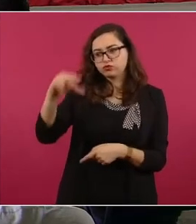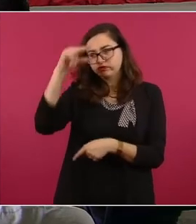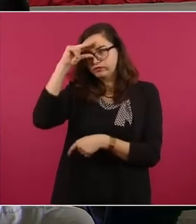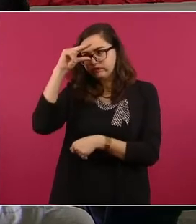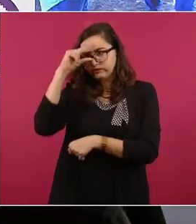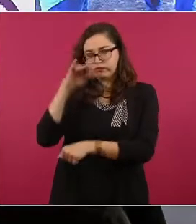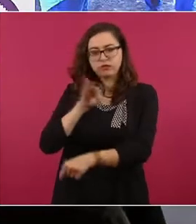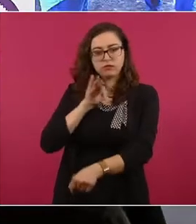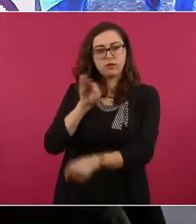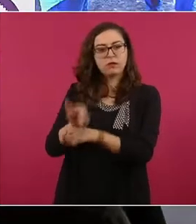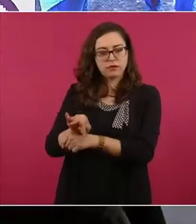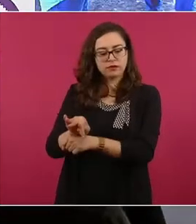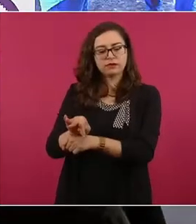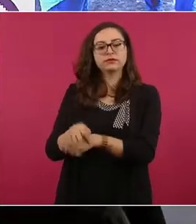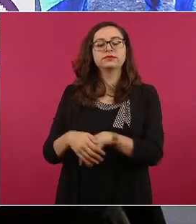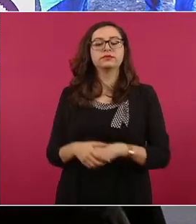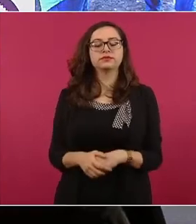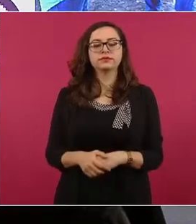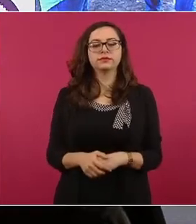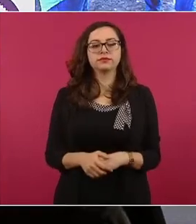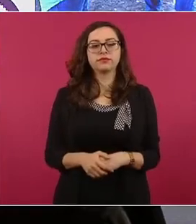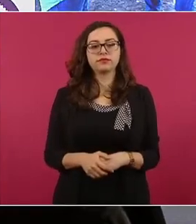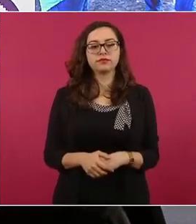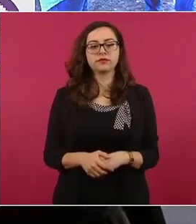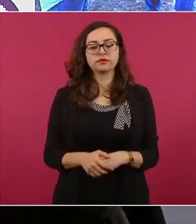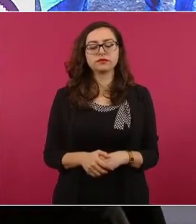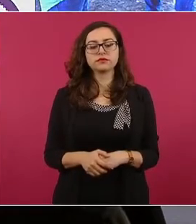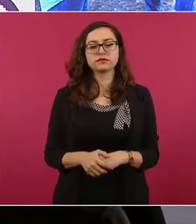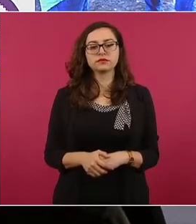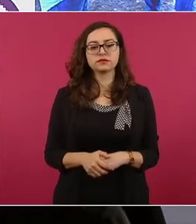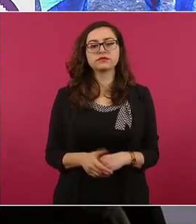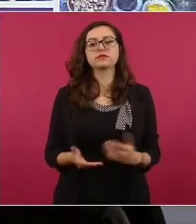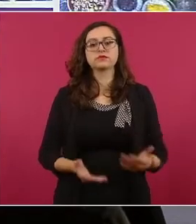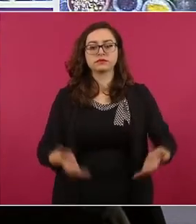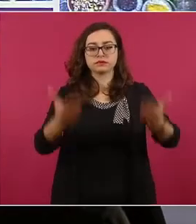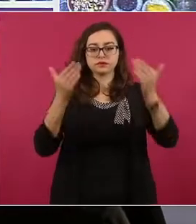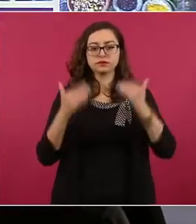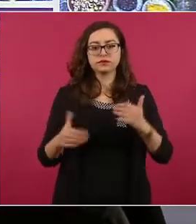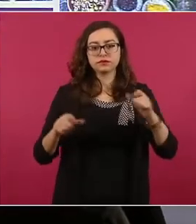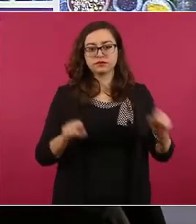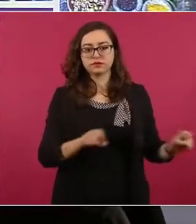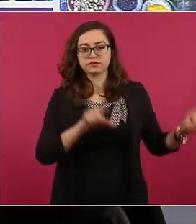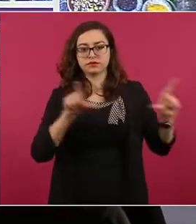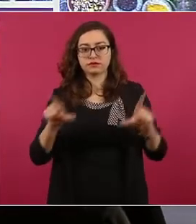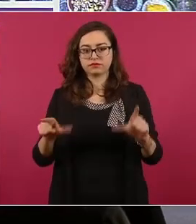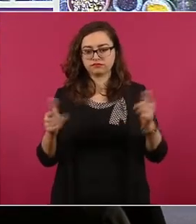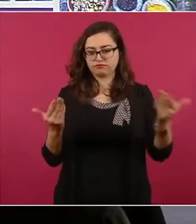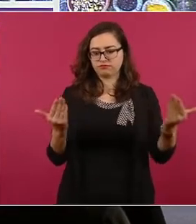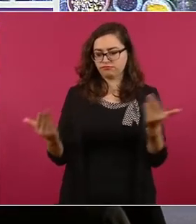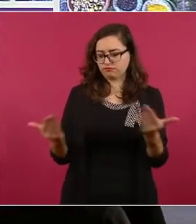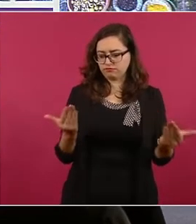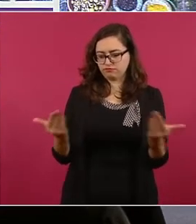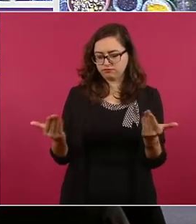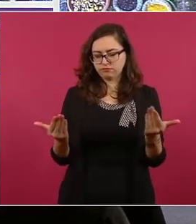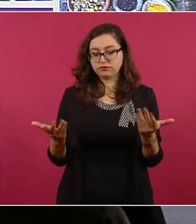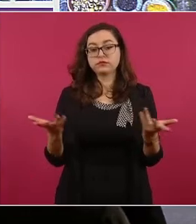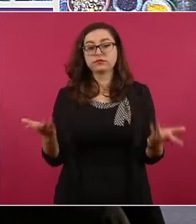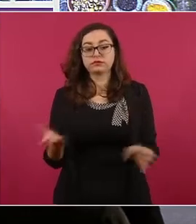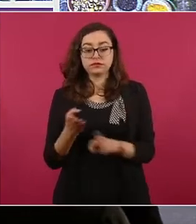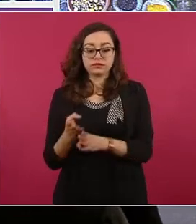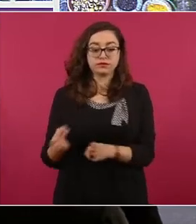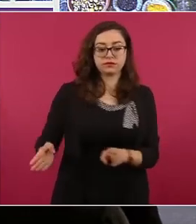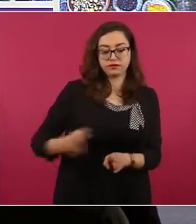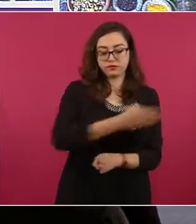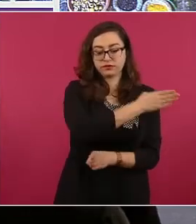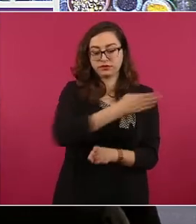originarios. Esto contrasta, como vemos en la siguiente lámina, con lo que había sucedido durante el